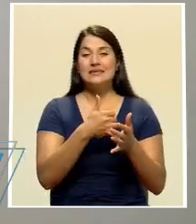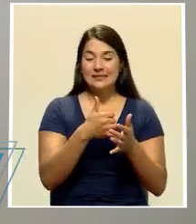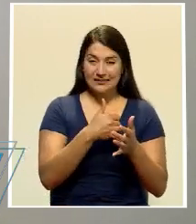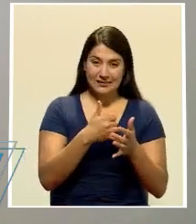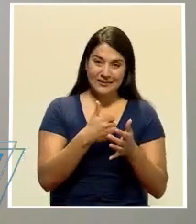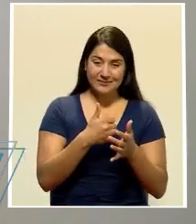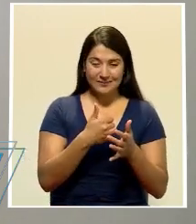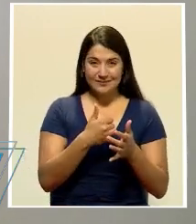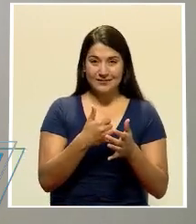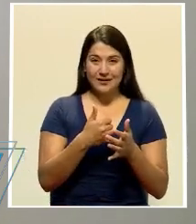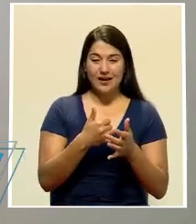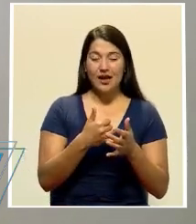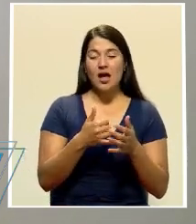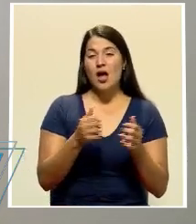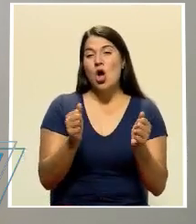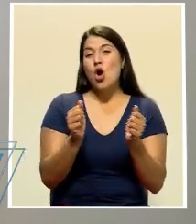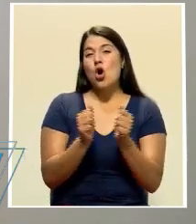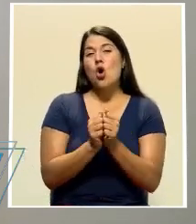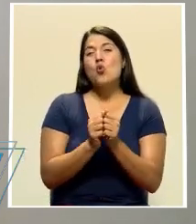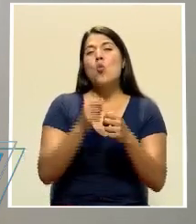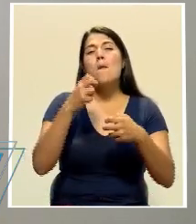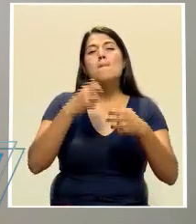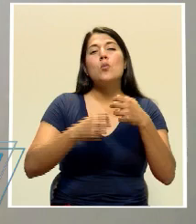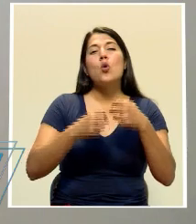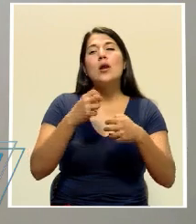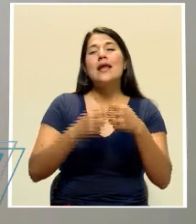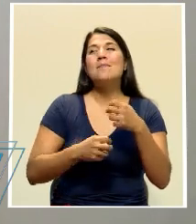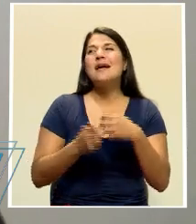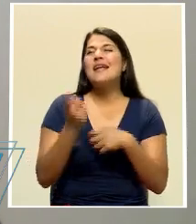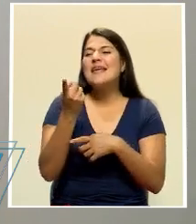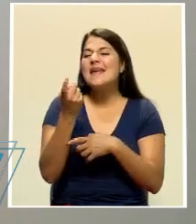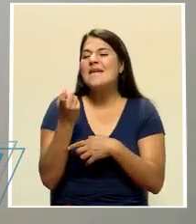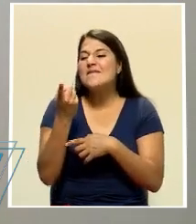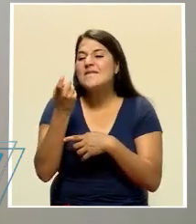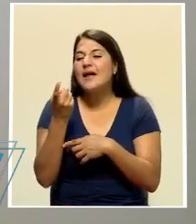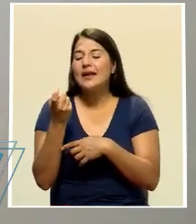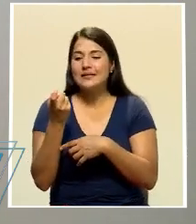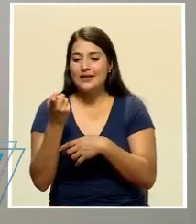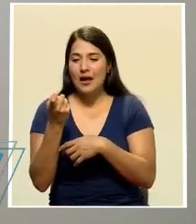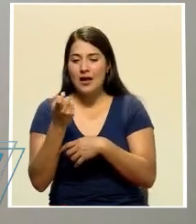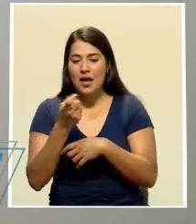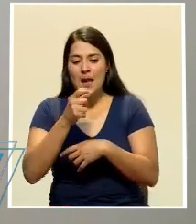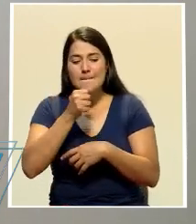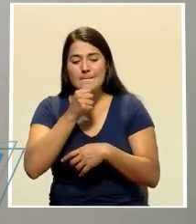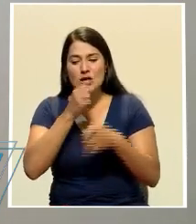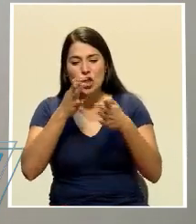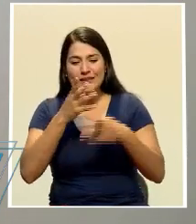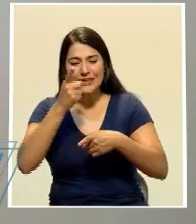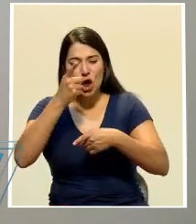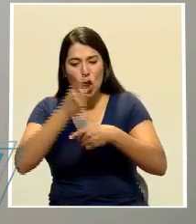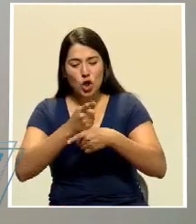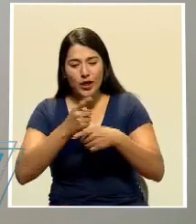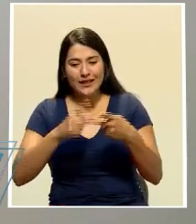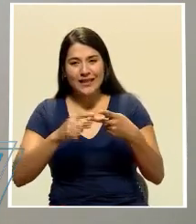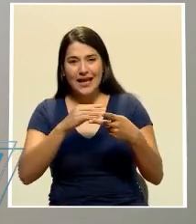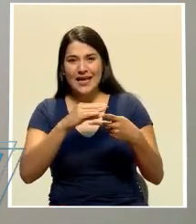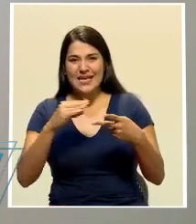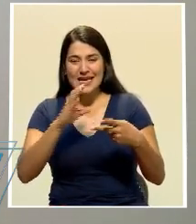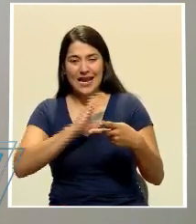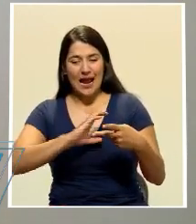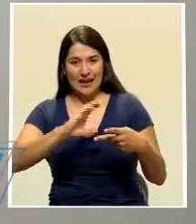políticamente correcta, con un problema de déficit de idoneidad y de calidad ética. Yo no diría